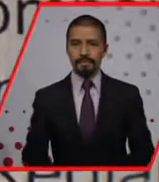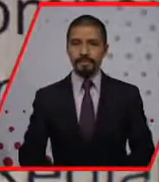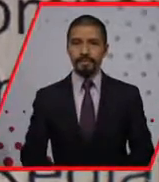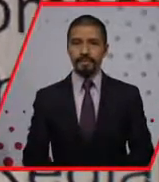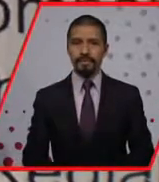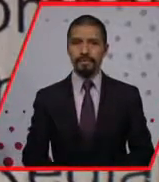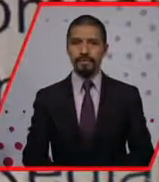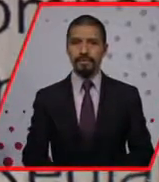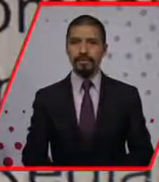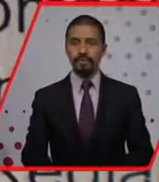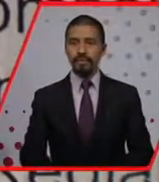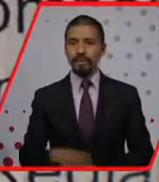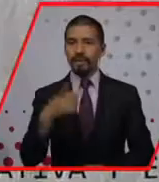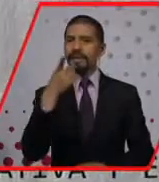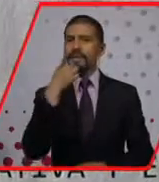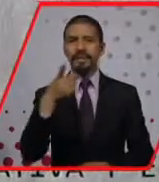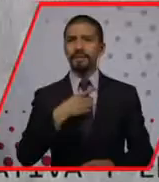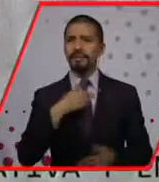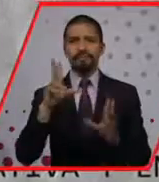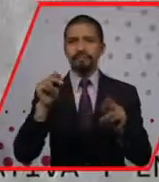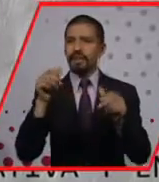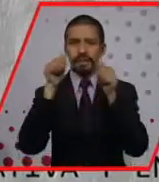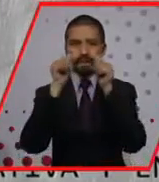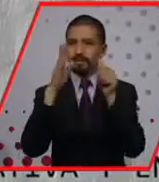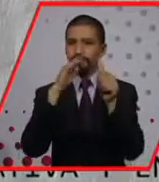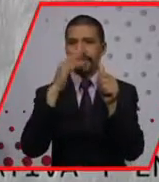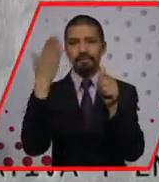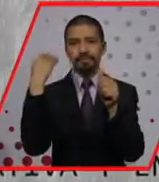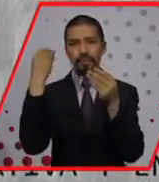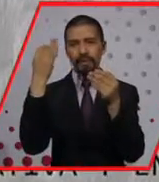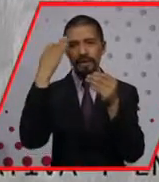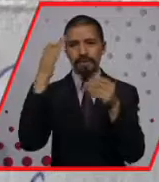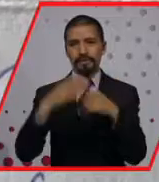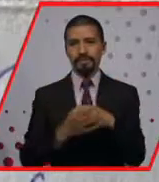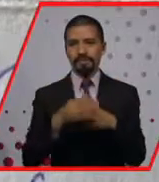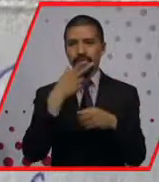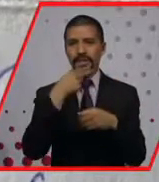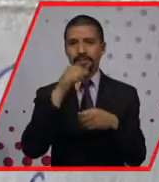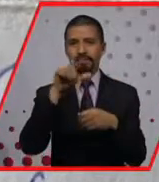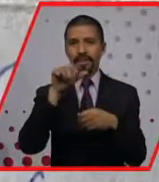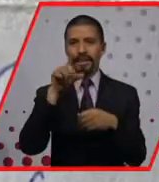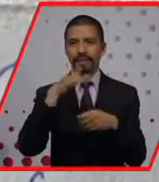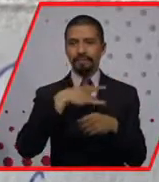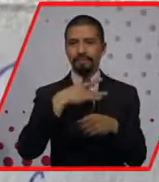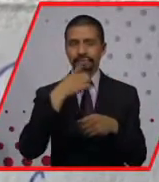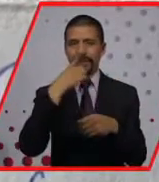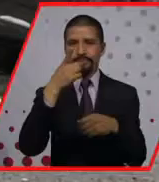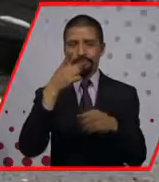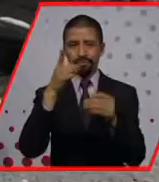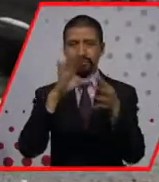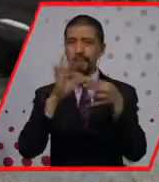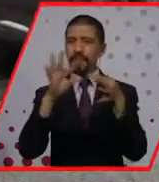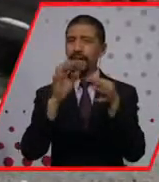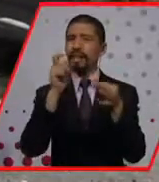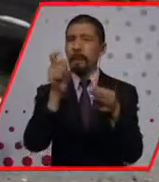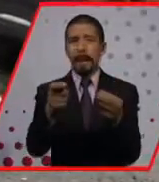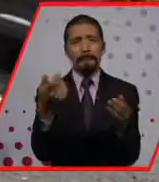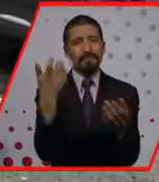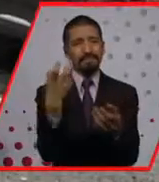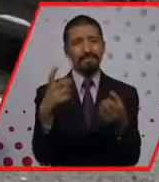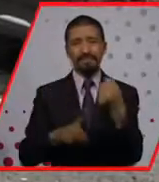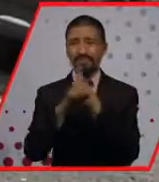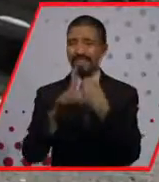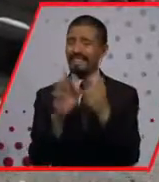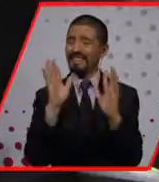me dicen que no procede ya porque ya tiene mucho tiempo. Salvador López nos explica su sentir, pues dice que esta situación ya se le salió de